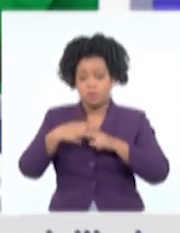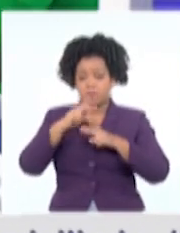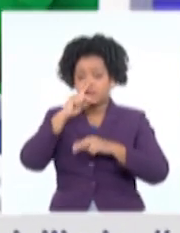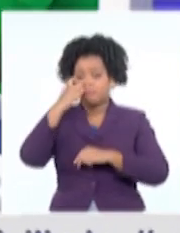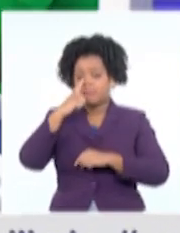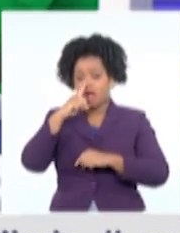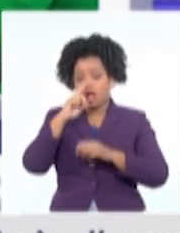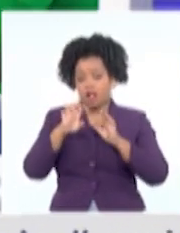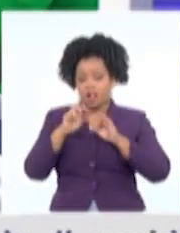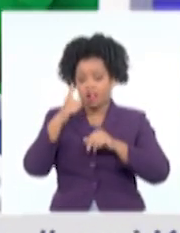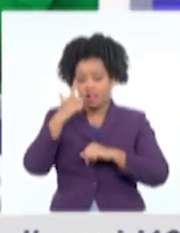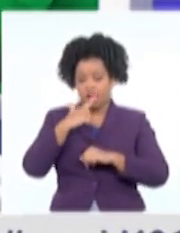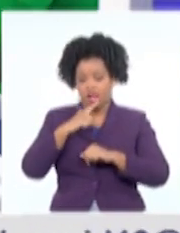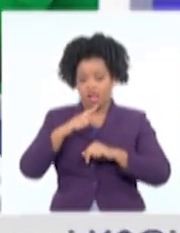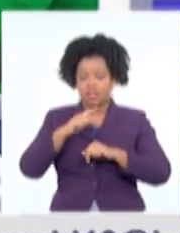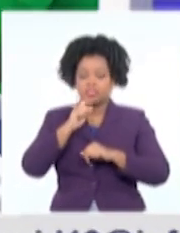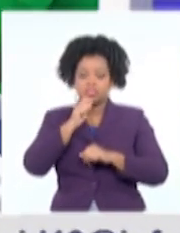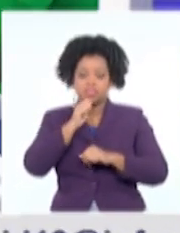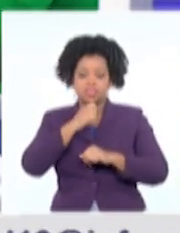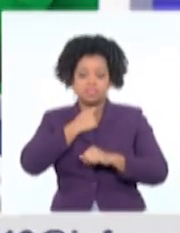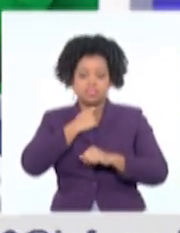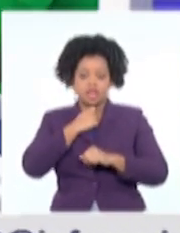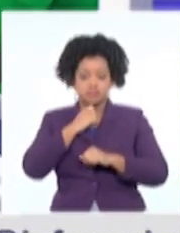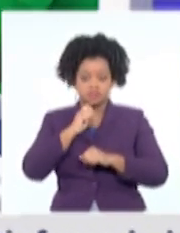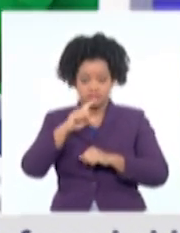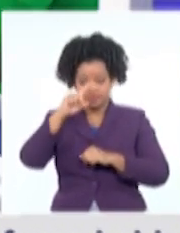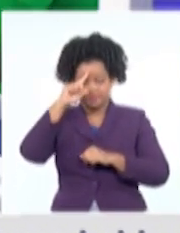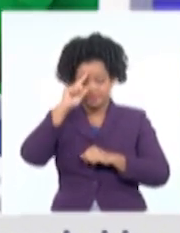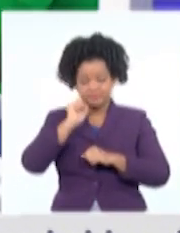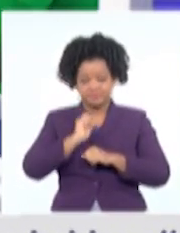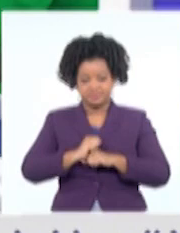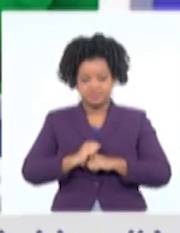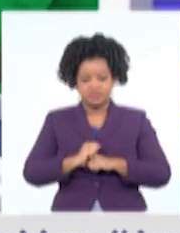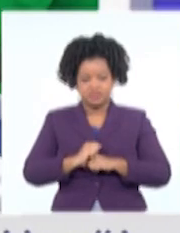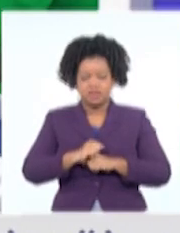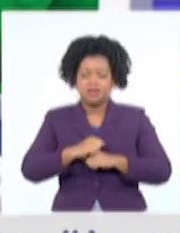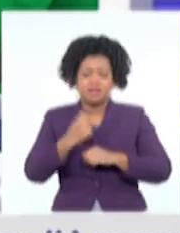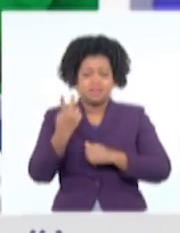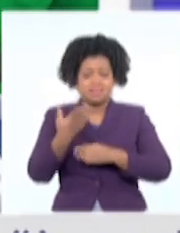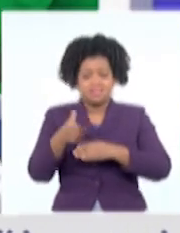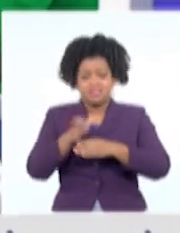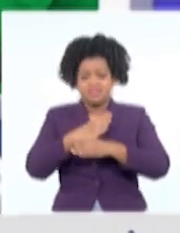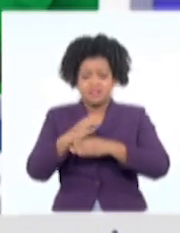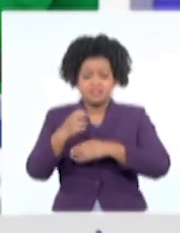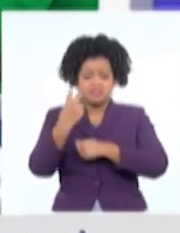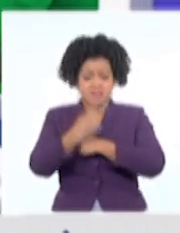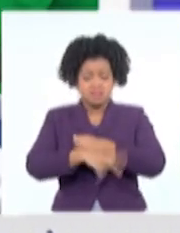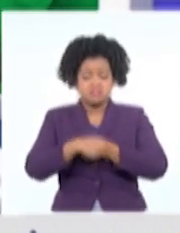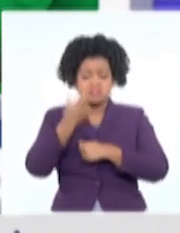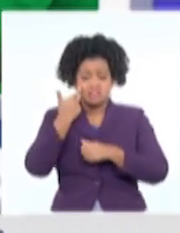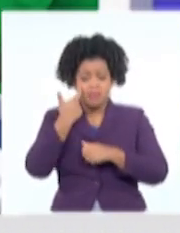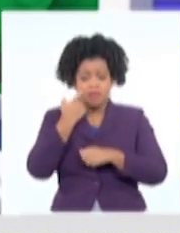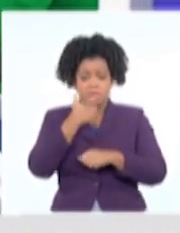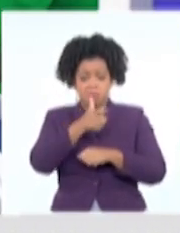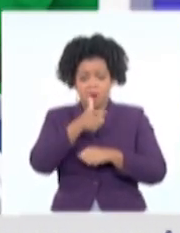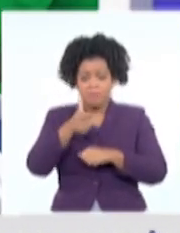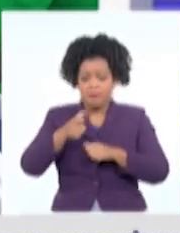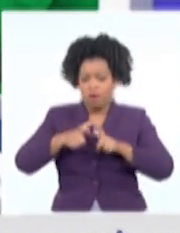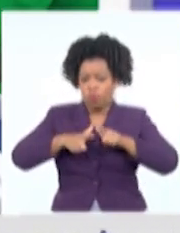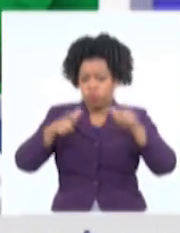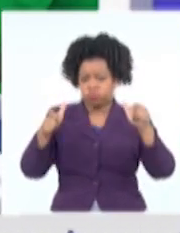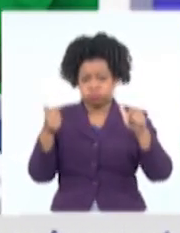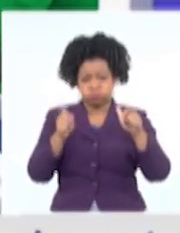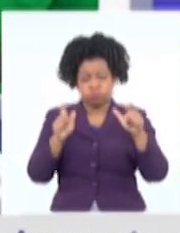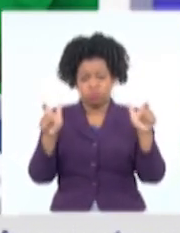Kenia en un 5,7%, Etiopía en un 2,6% y Nigeria en un 2,4%